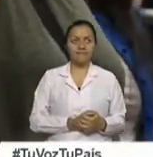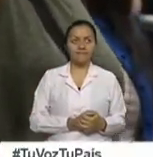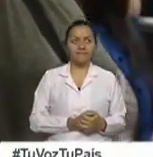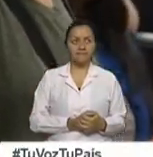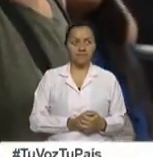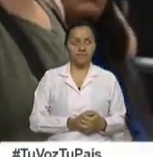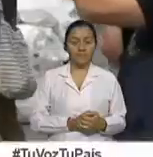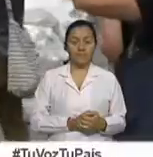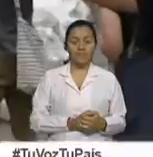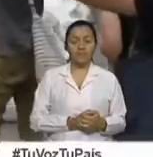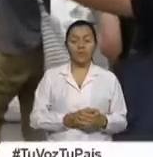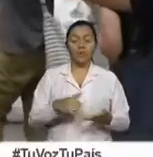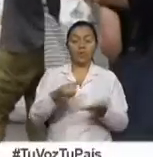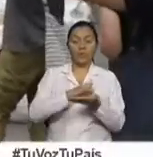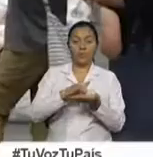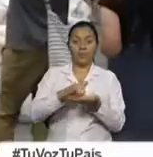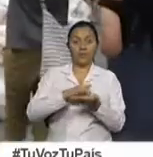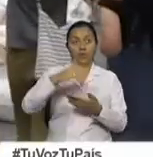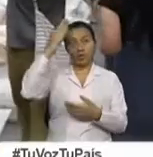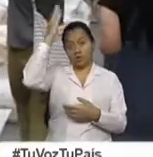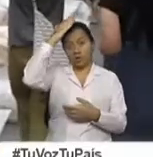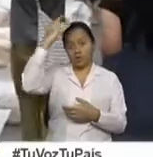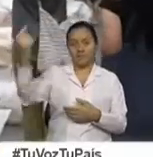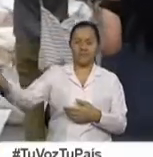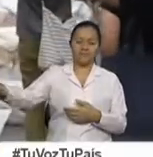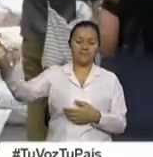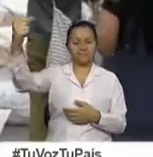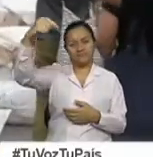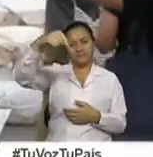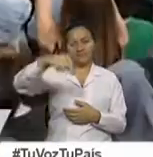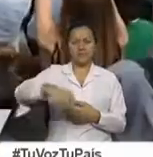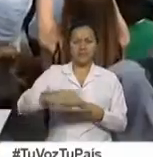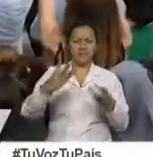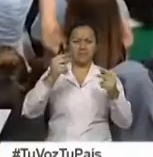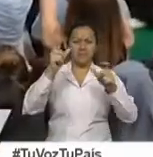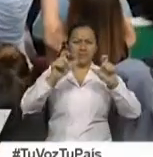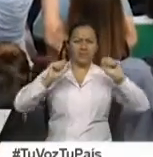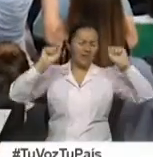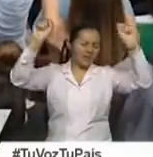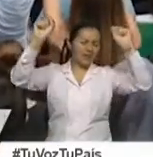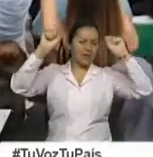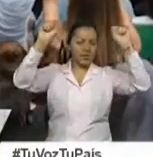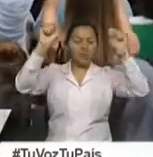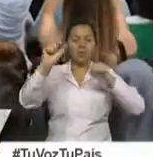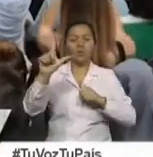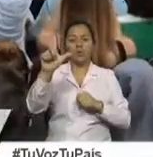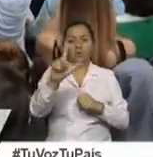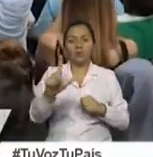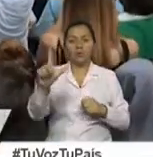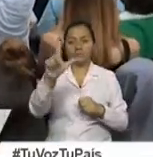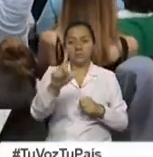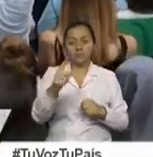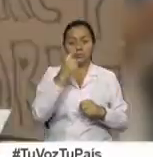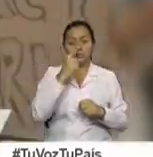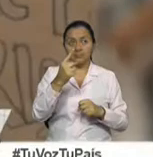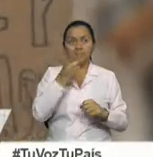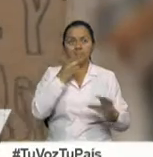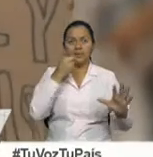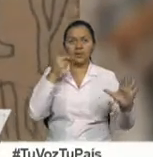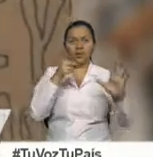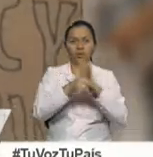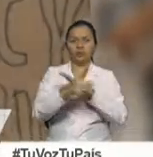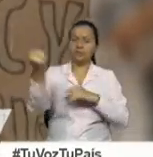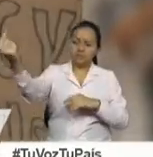Así recibió Nueva York a Donald Trump. Cientos de personas protestaron el lunes frente a la Trump Tower para denunciar la primera visita